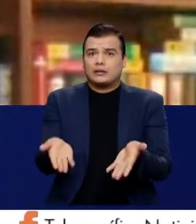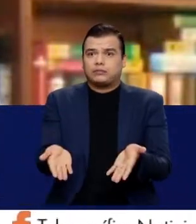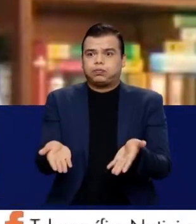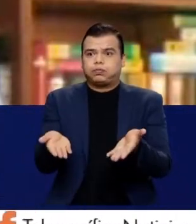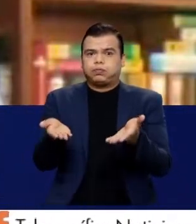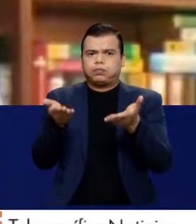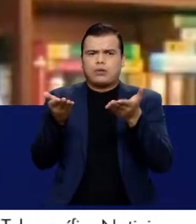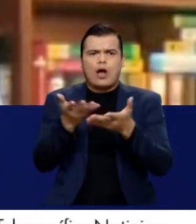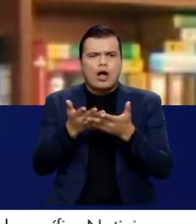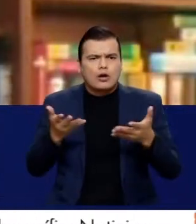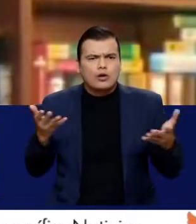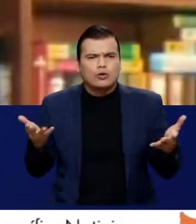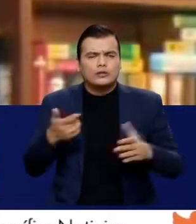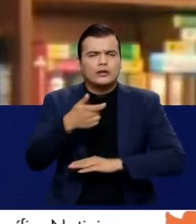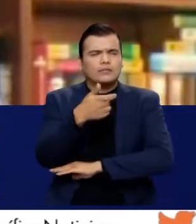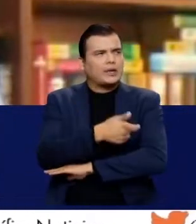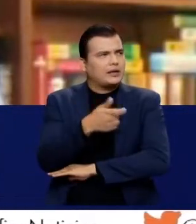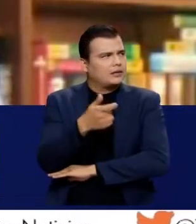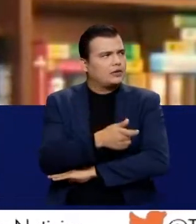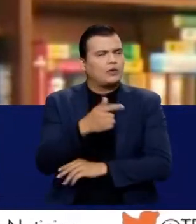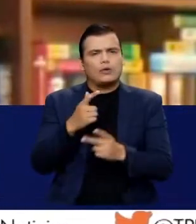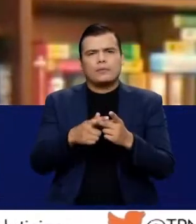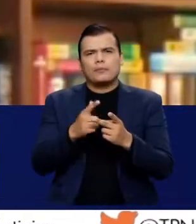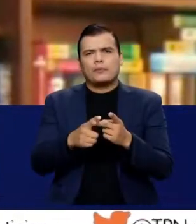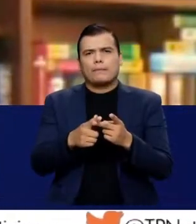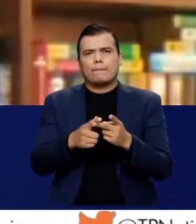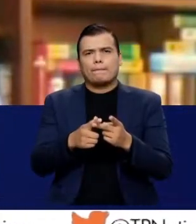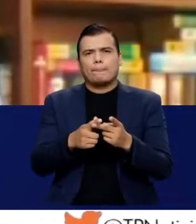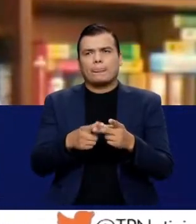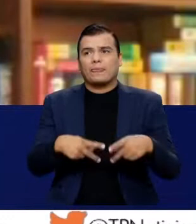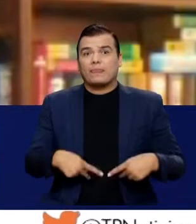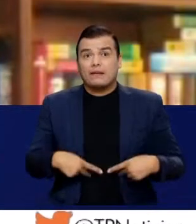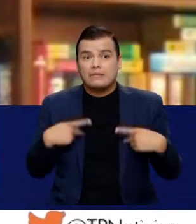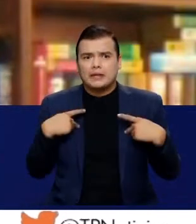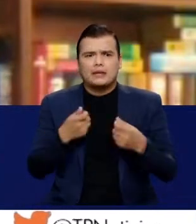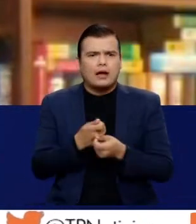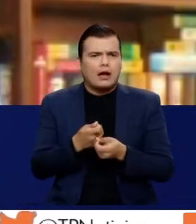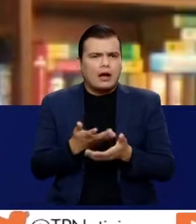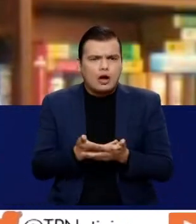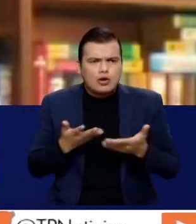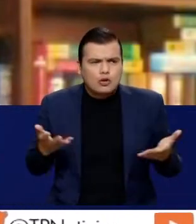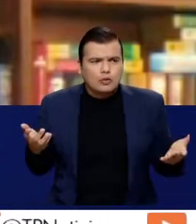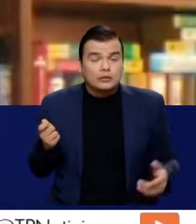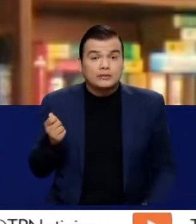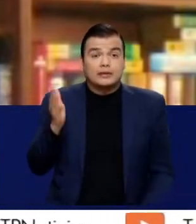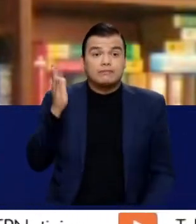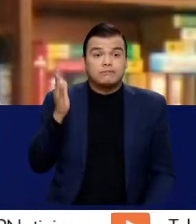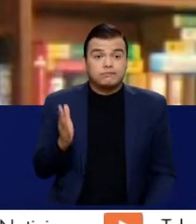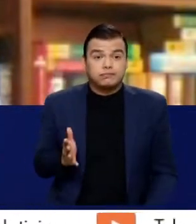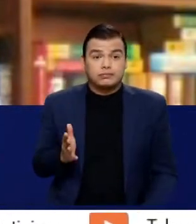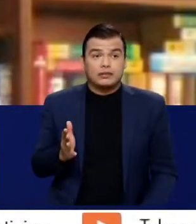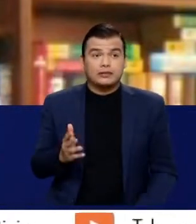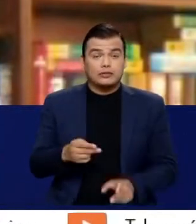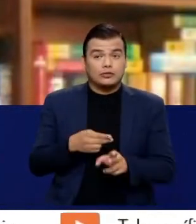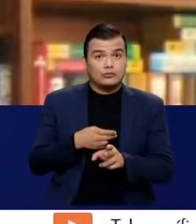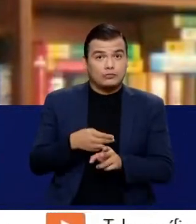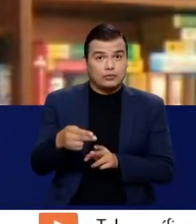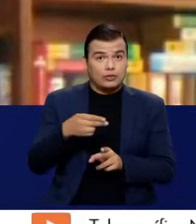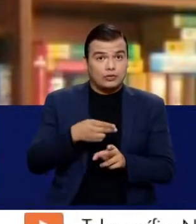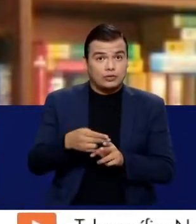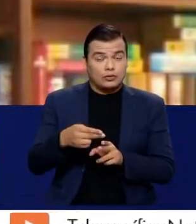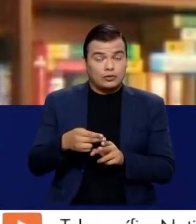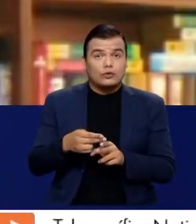va a subir los precios de commodities va a subir muchas cosas y entonces yo creo que a mediano plazo nosotros sí vamos